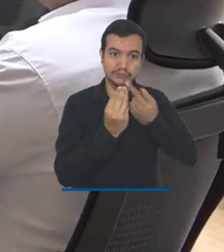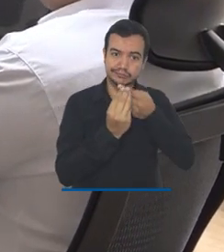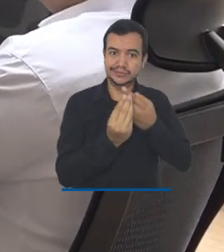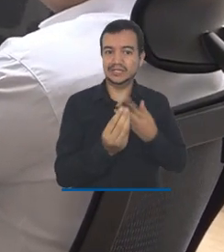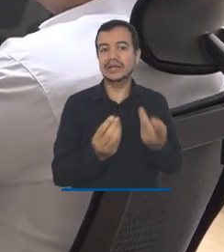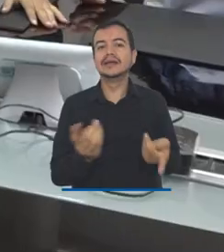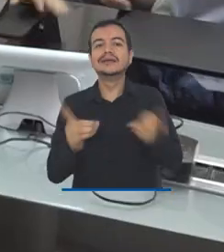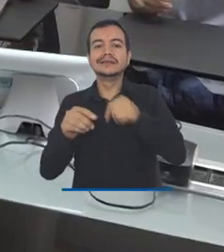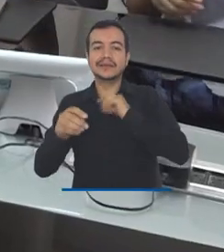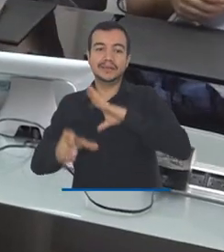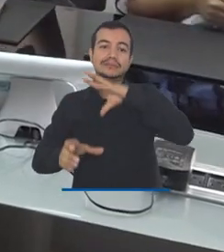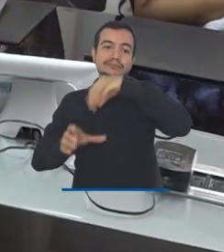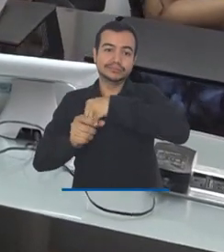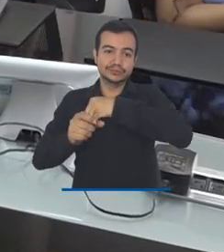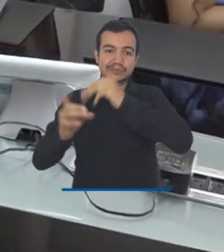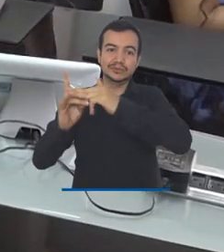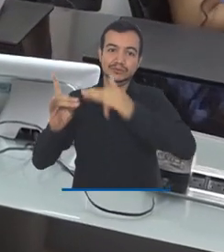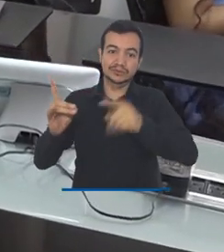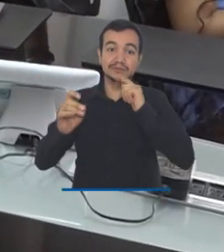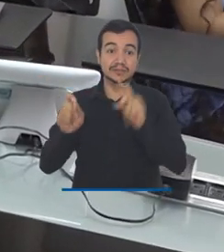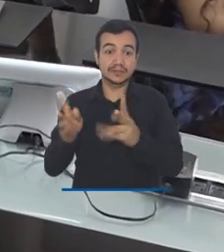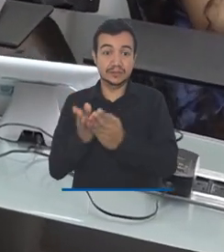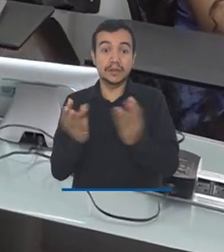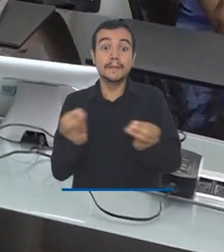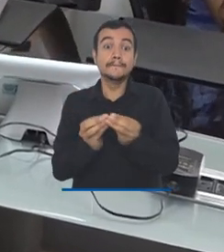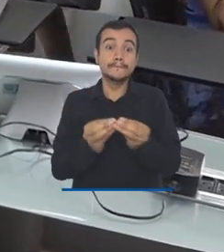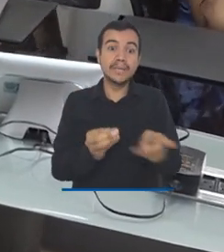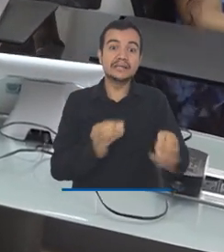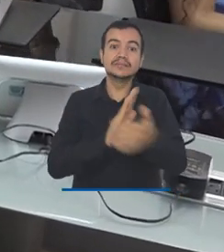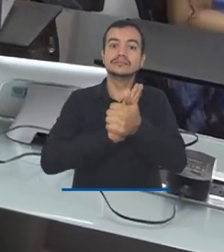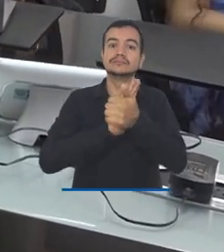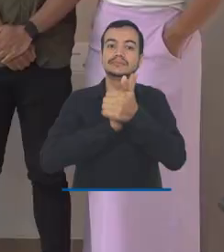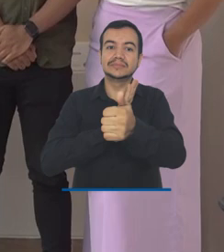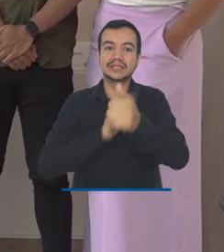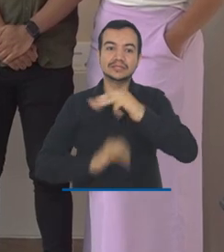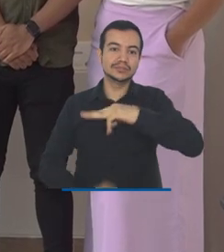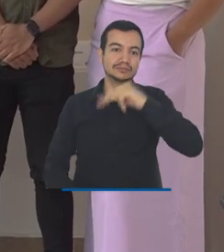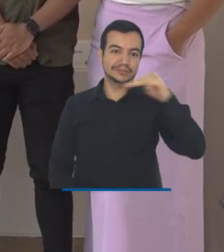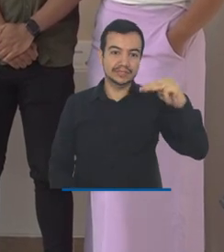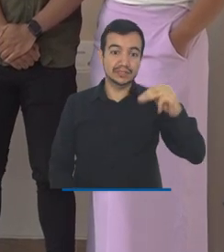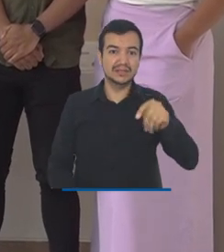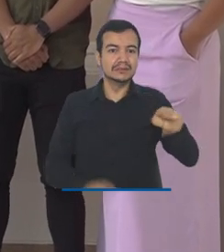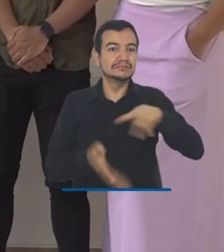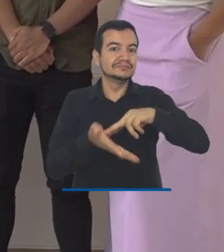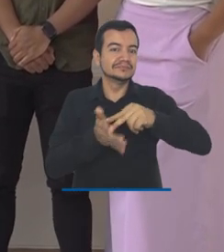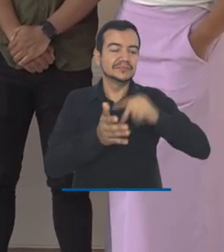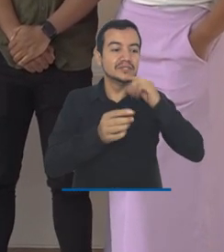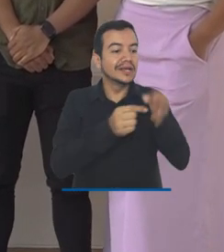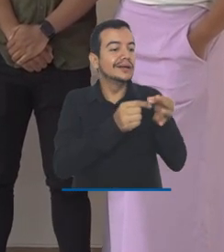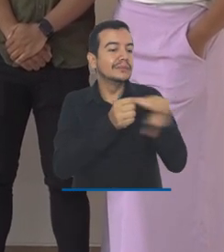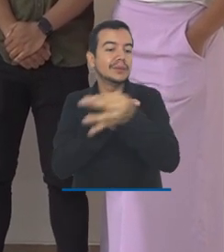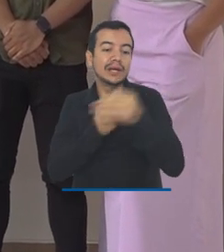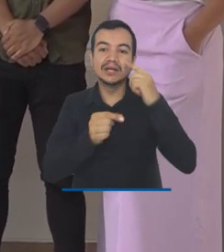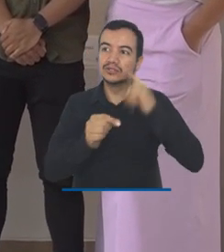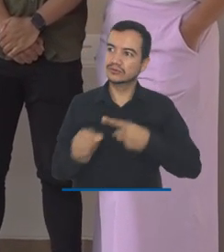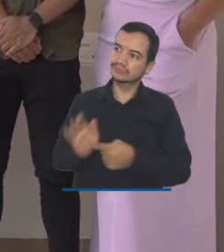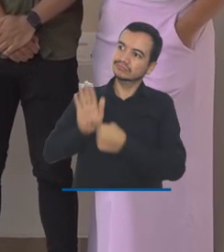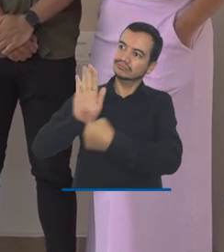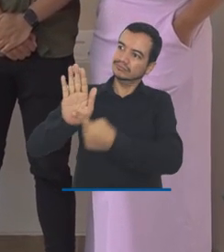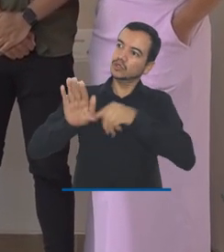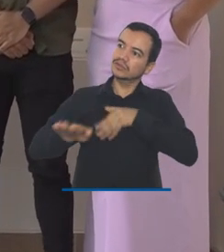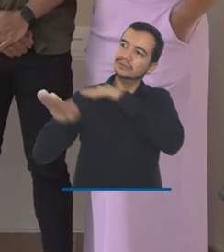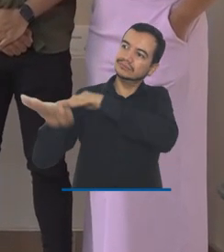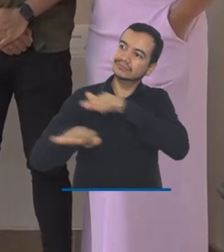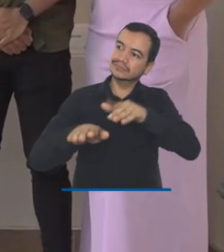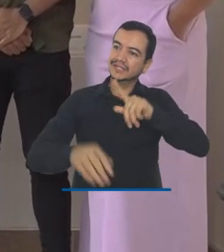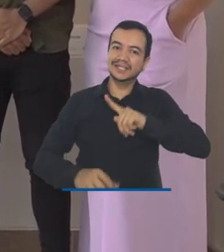esta Casa de Estudios Superiores, son beneficiarios del programa Talento Magdalena, los cuales representan a sus municipios en estas instancias